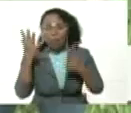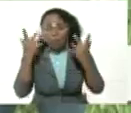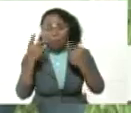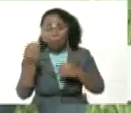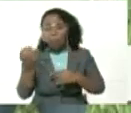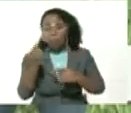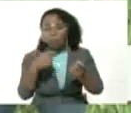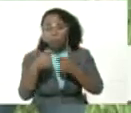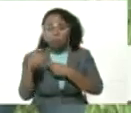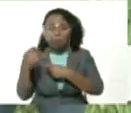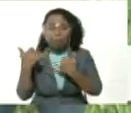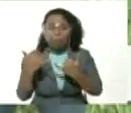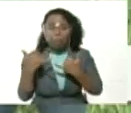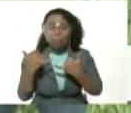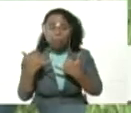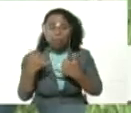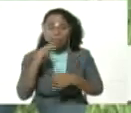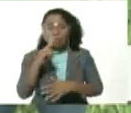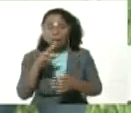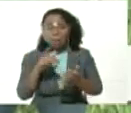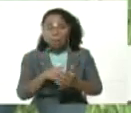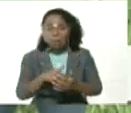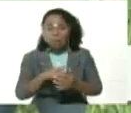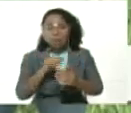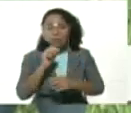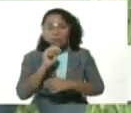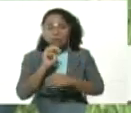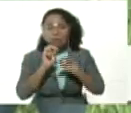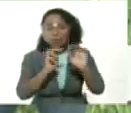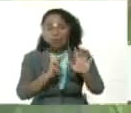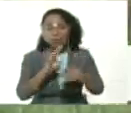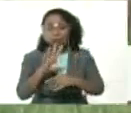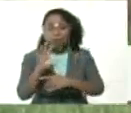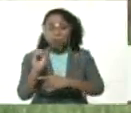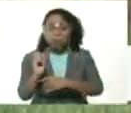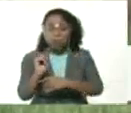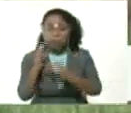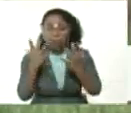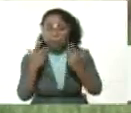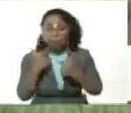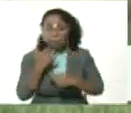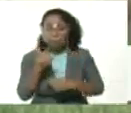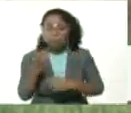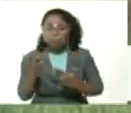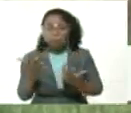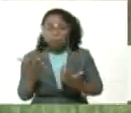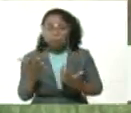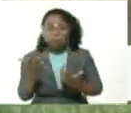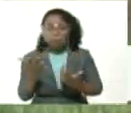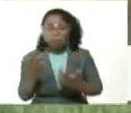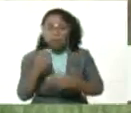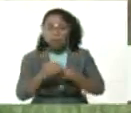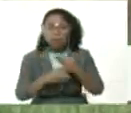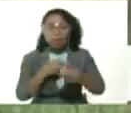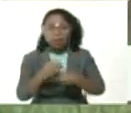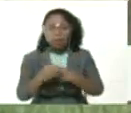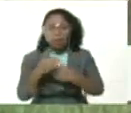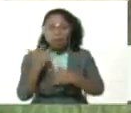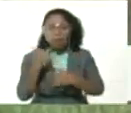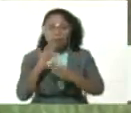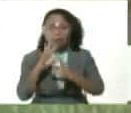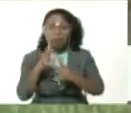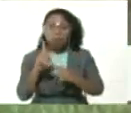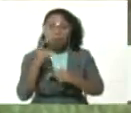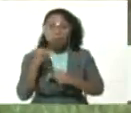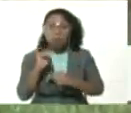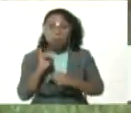actualmente se encuentra en 3.750 animales aproximadamente. Agropecuaria La Costanera cuenta actualmente con